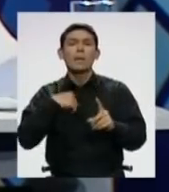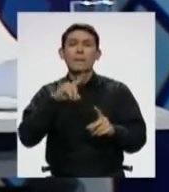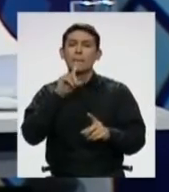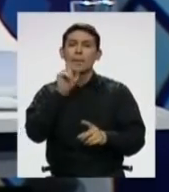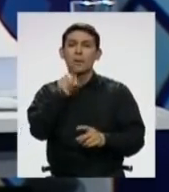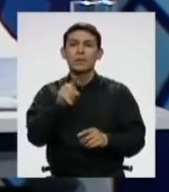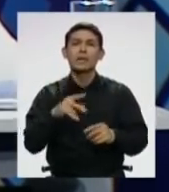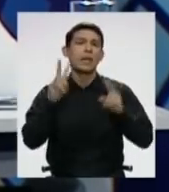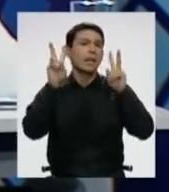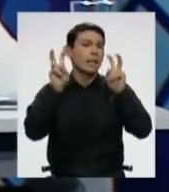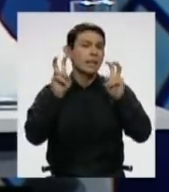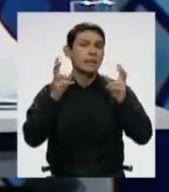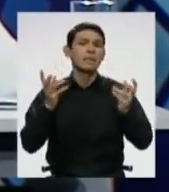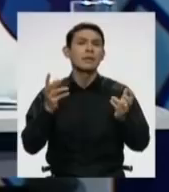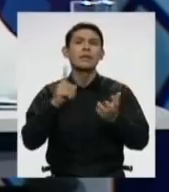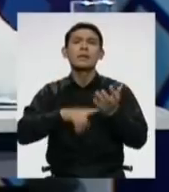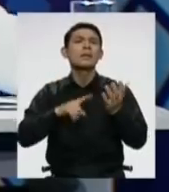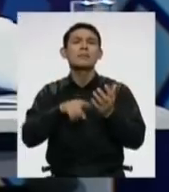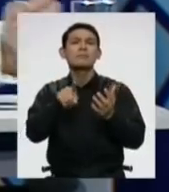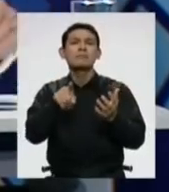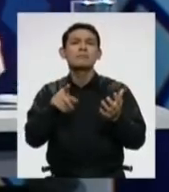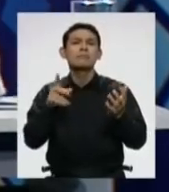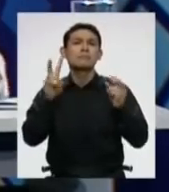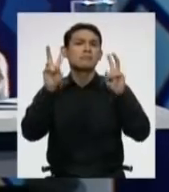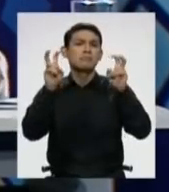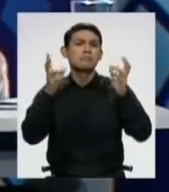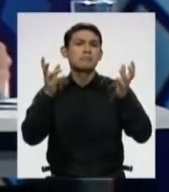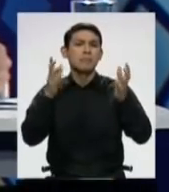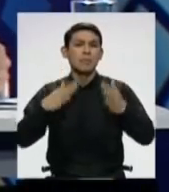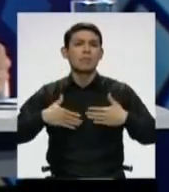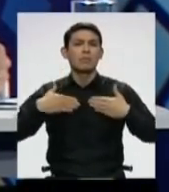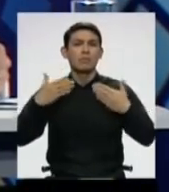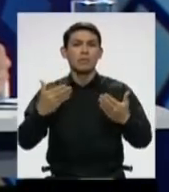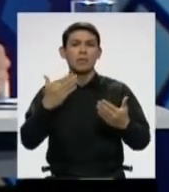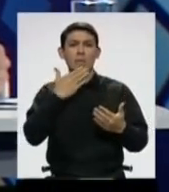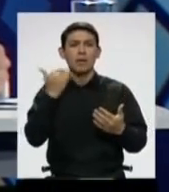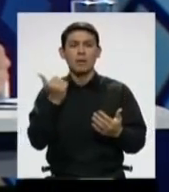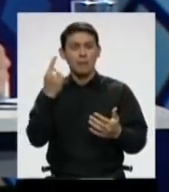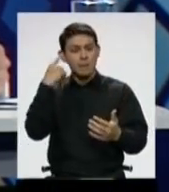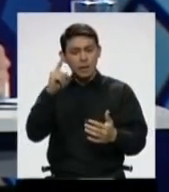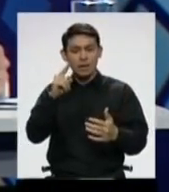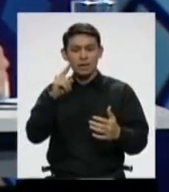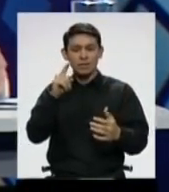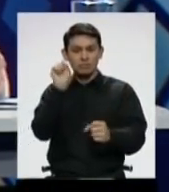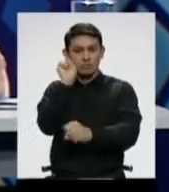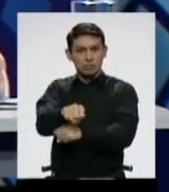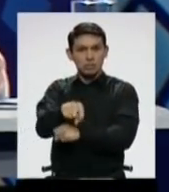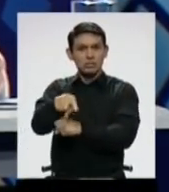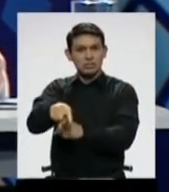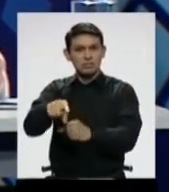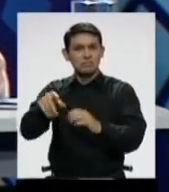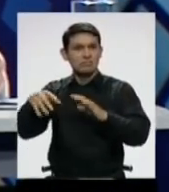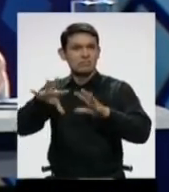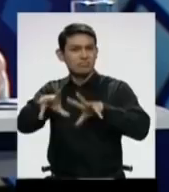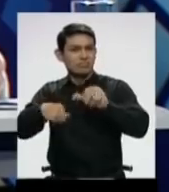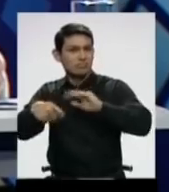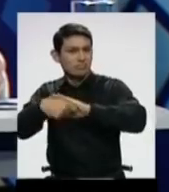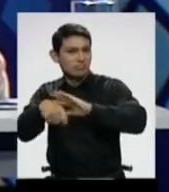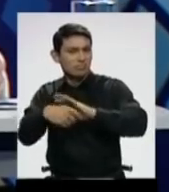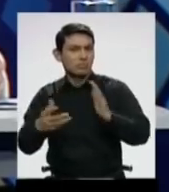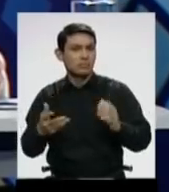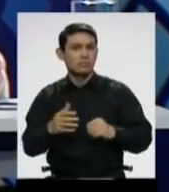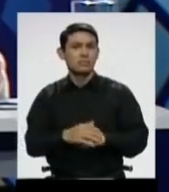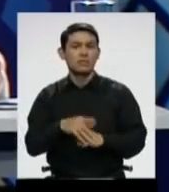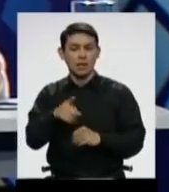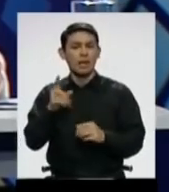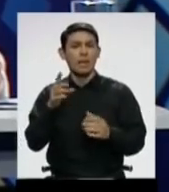repregunta, por favor, sobre el tema de qué se puede hacer para garantizar la transparencia y el combate a la corrupción. Más allá de la enumeración de los temas culturales que son